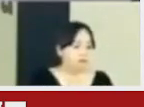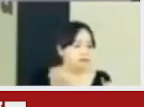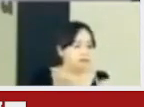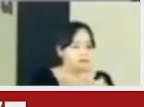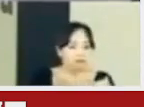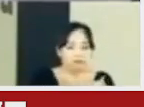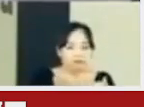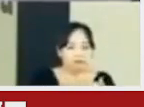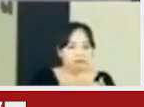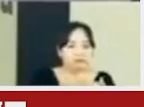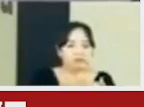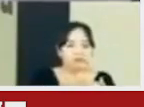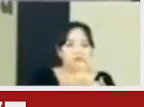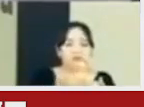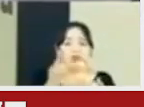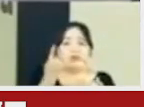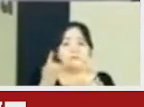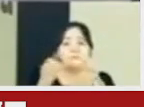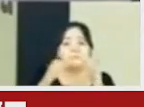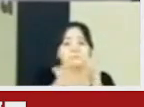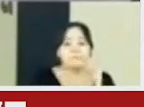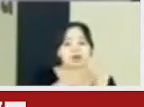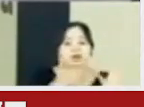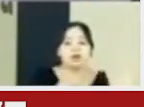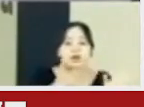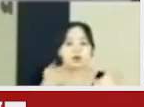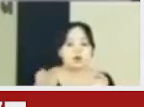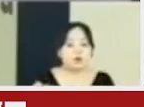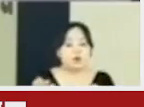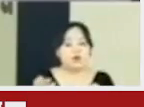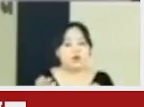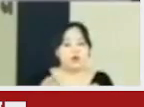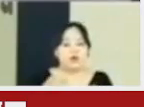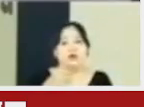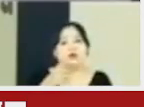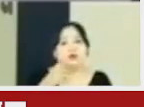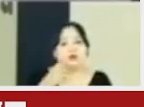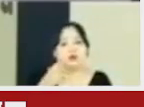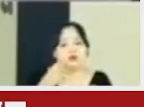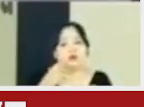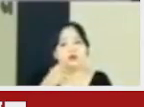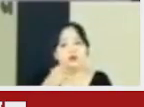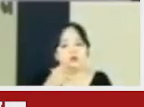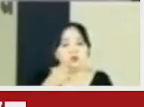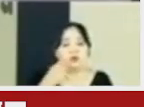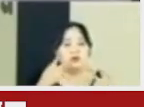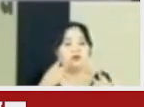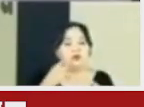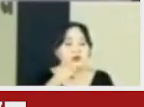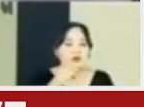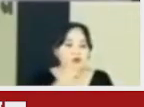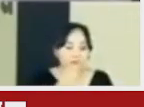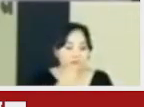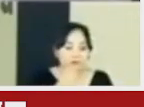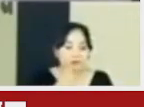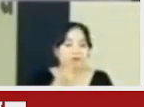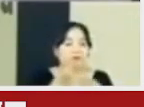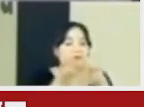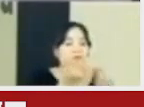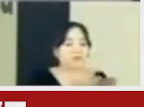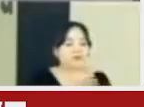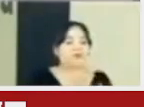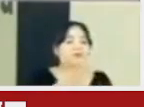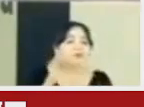1 mil 800 elementos élite para que tomaran el congreso de la unión que sesionaba en la cárama cámara de